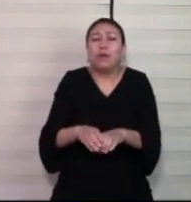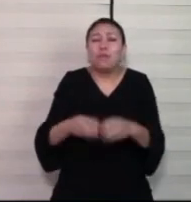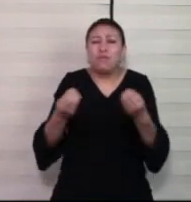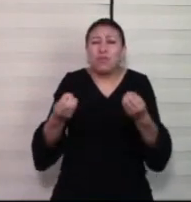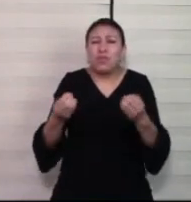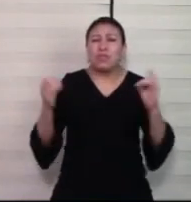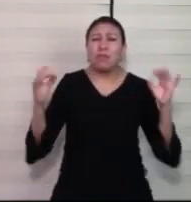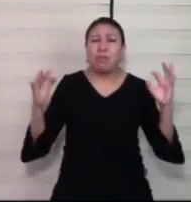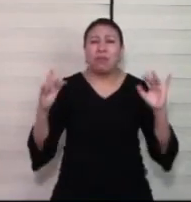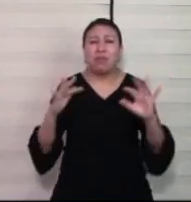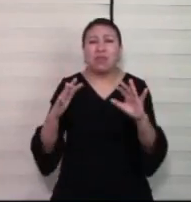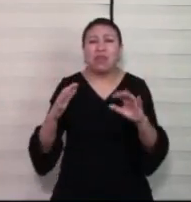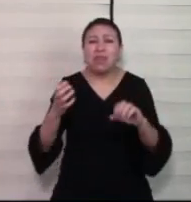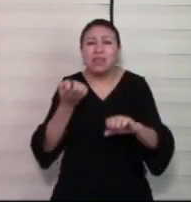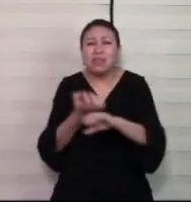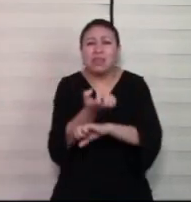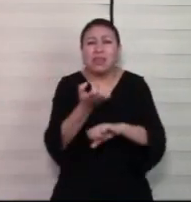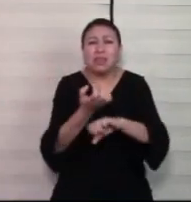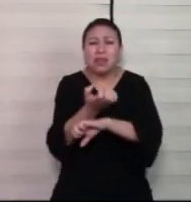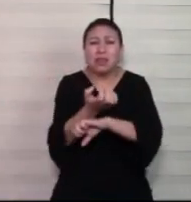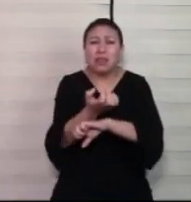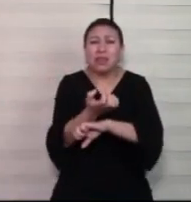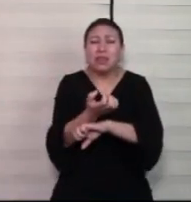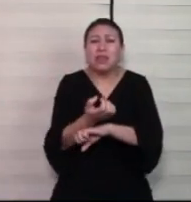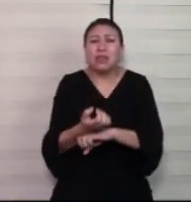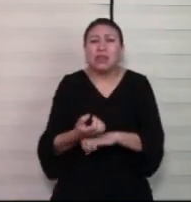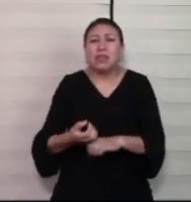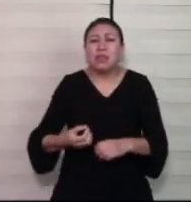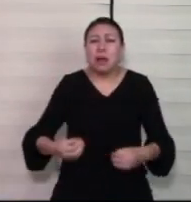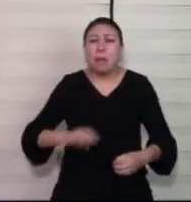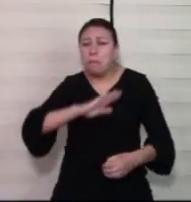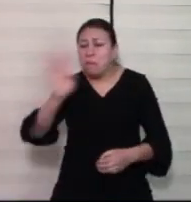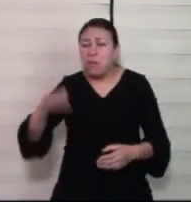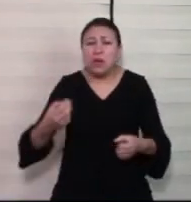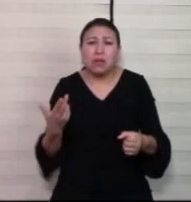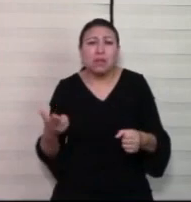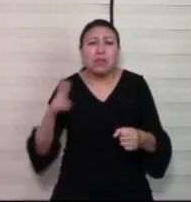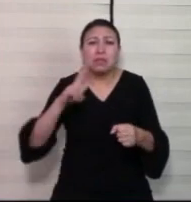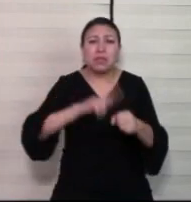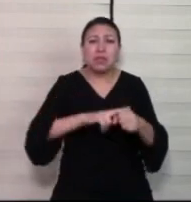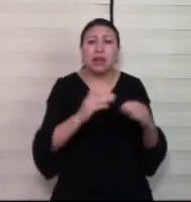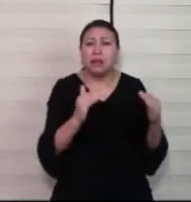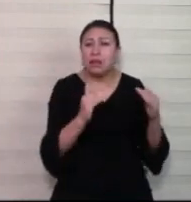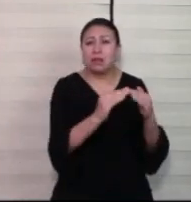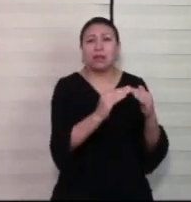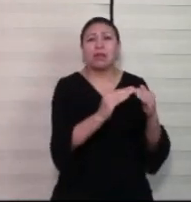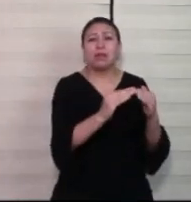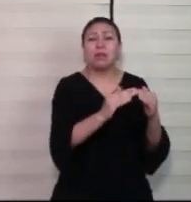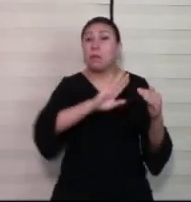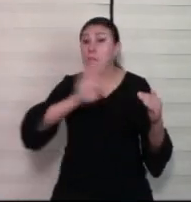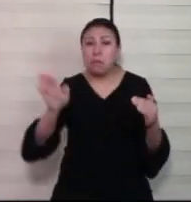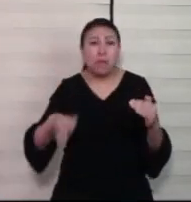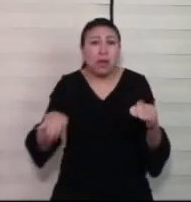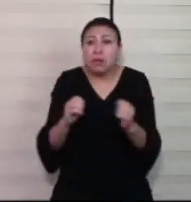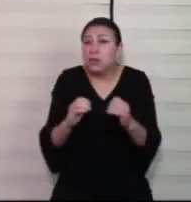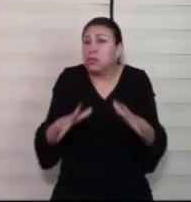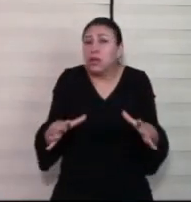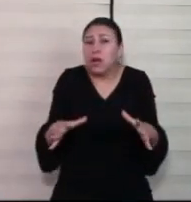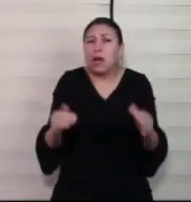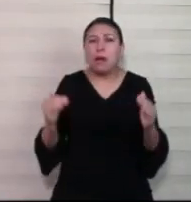Unidos ha terminado la vida en un hospital, en la casa, pero ya no viven?